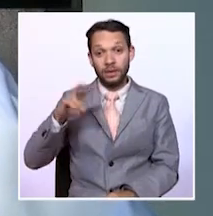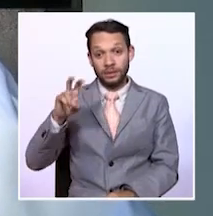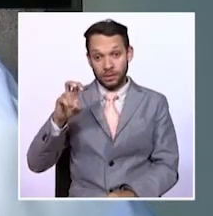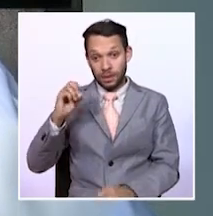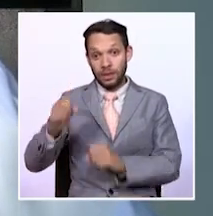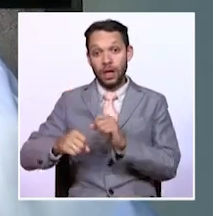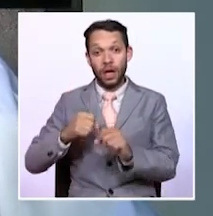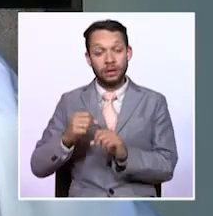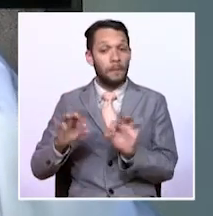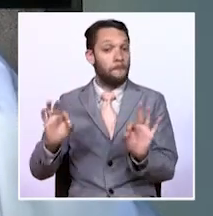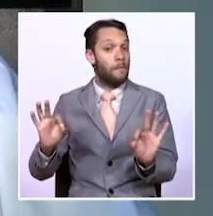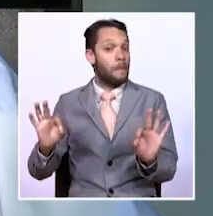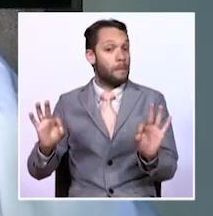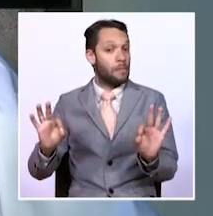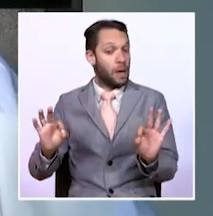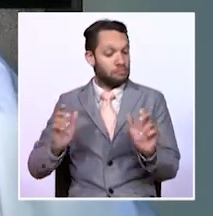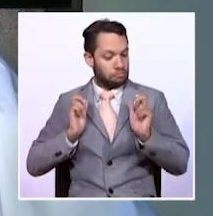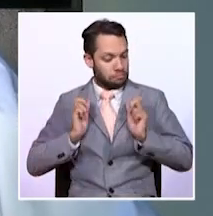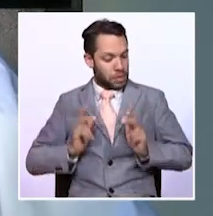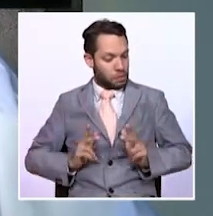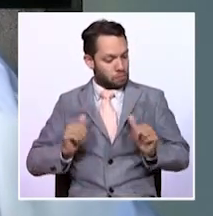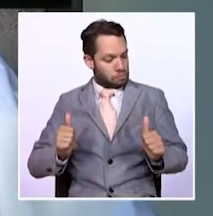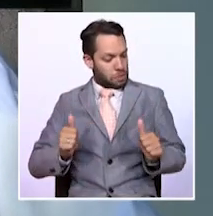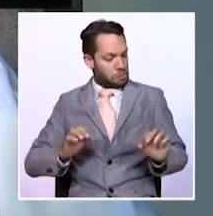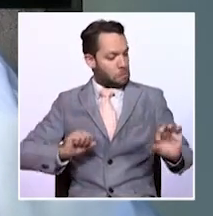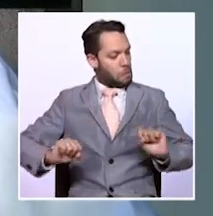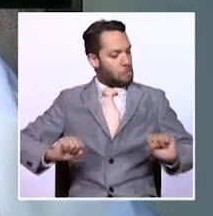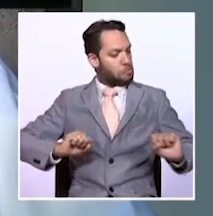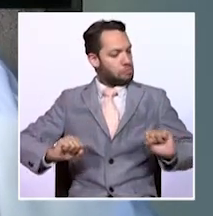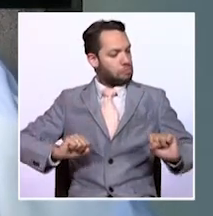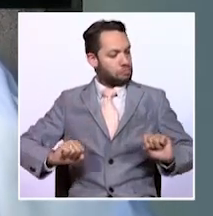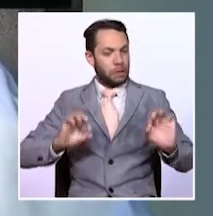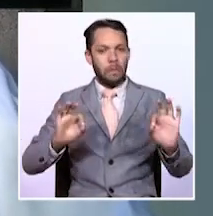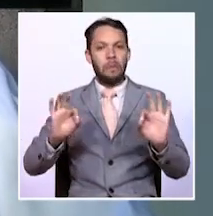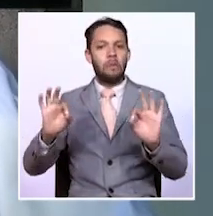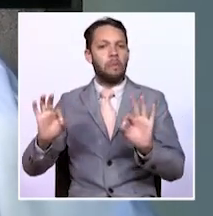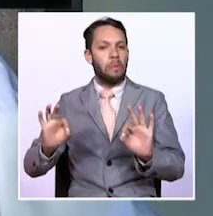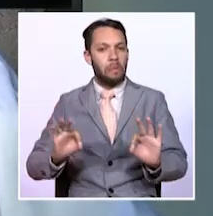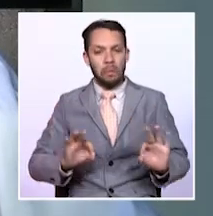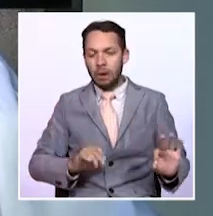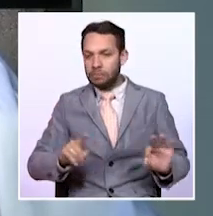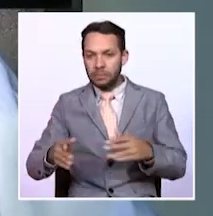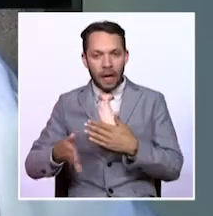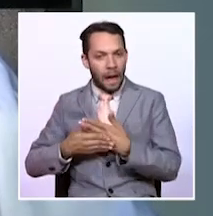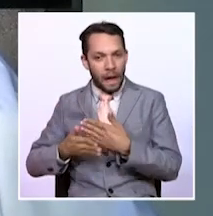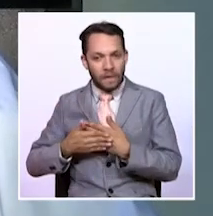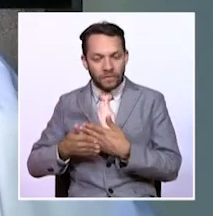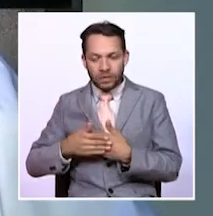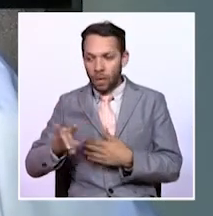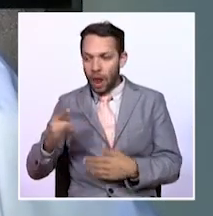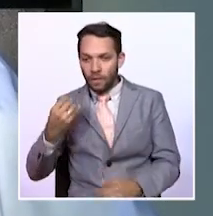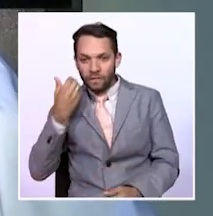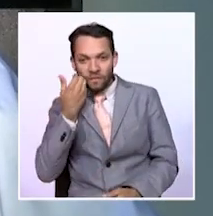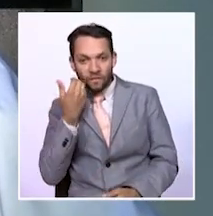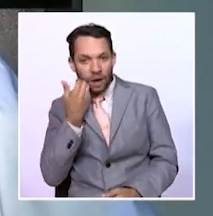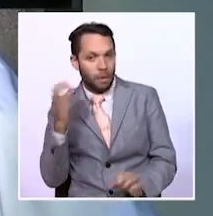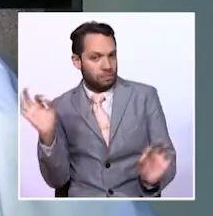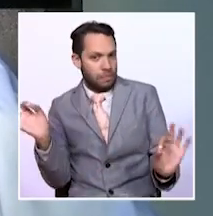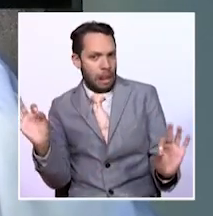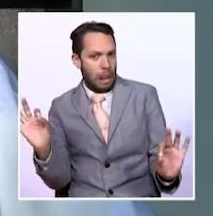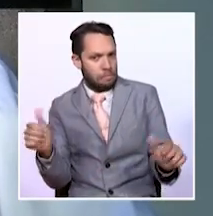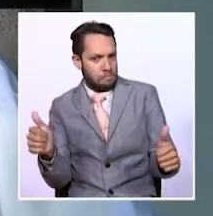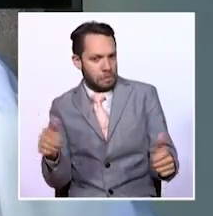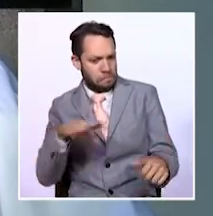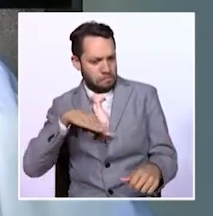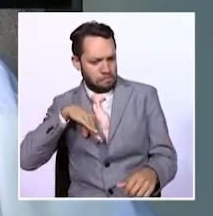salud excelente. Es una paciente que básicamente no tiene antecedentes de enfermedades y es una paciente